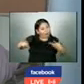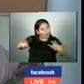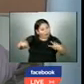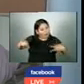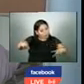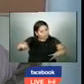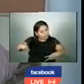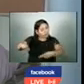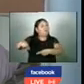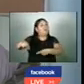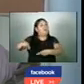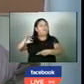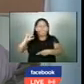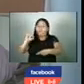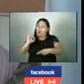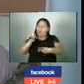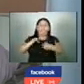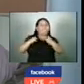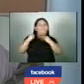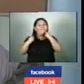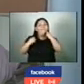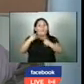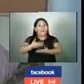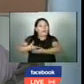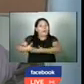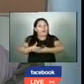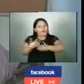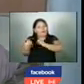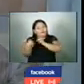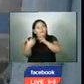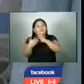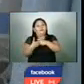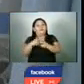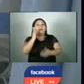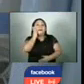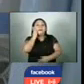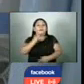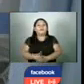más fácil para el recién nacido y un apego más precoz con la madre.